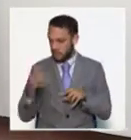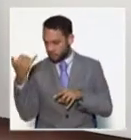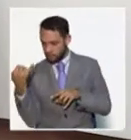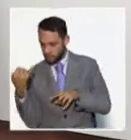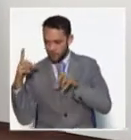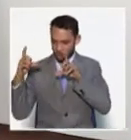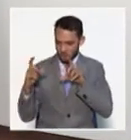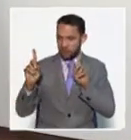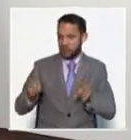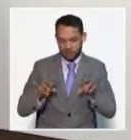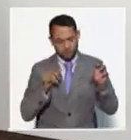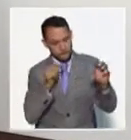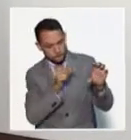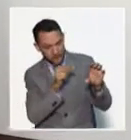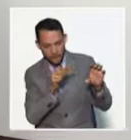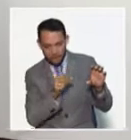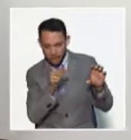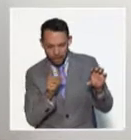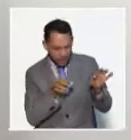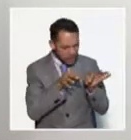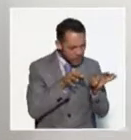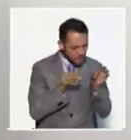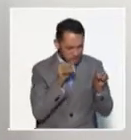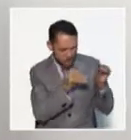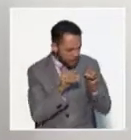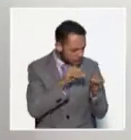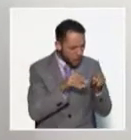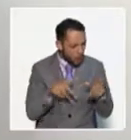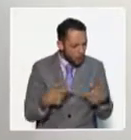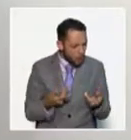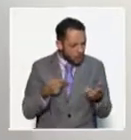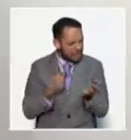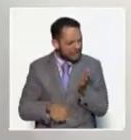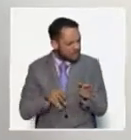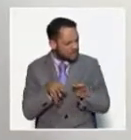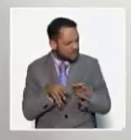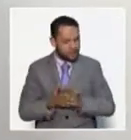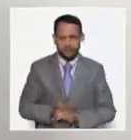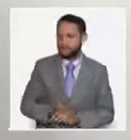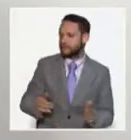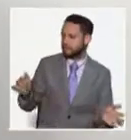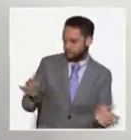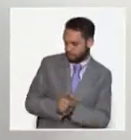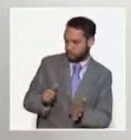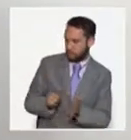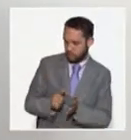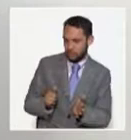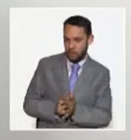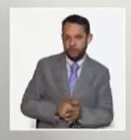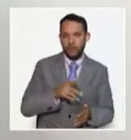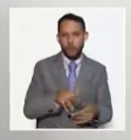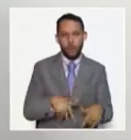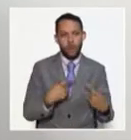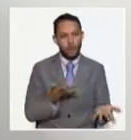doctora también les pueda ir señalando qué es esto bueno ir a los personas y está muy bien y cómo relacionamos también los